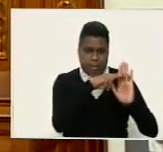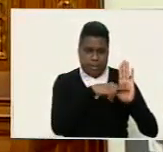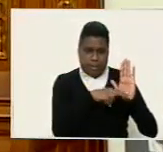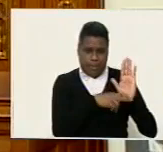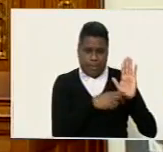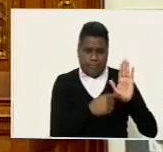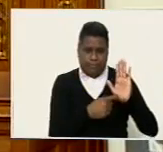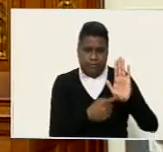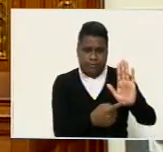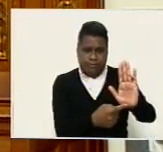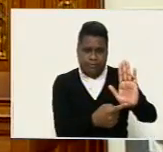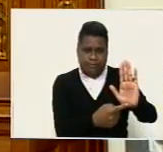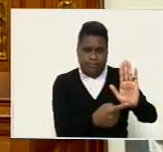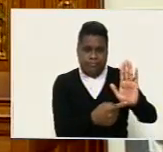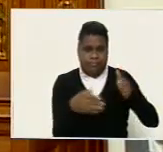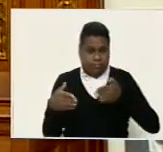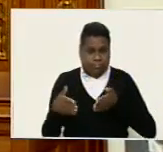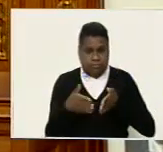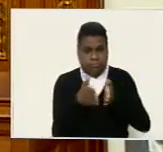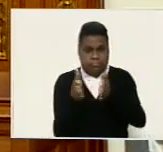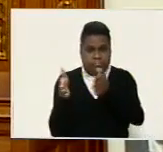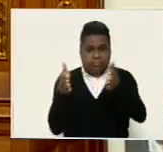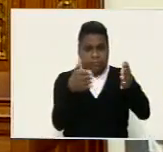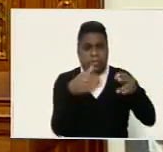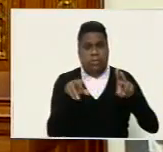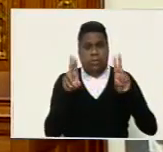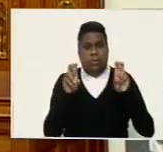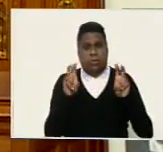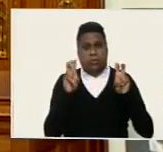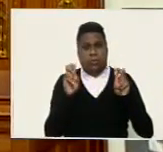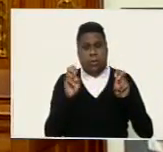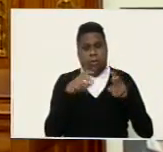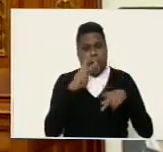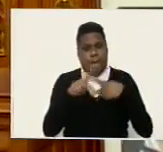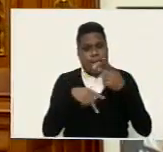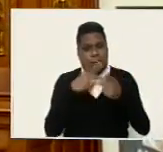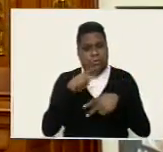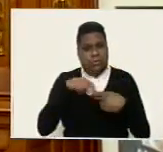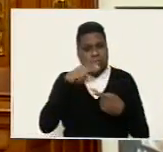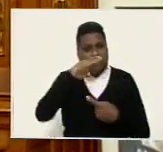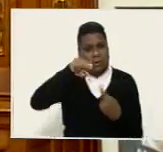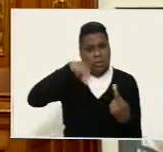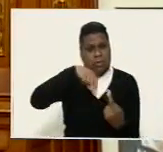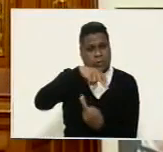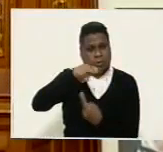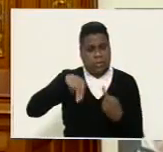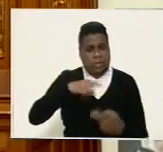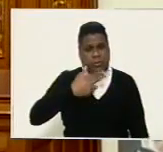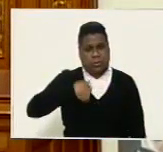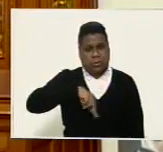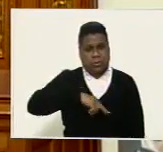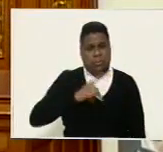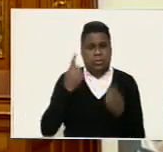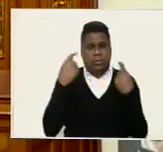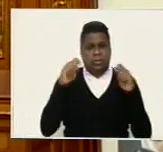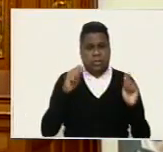Venezuela para abrir camino de nuevo al proceso revolucionario que estamos tratando de